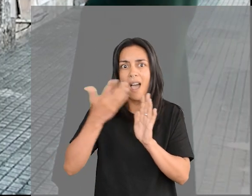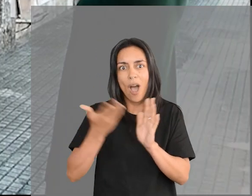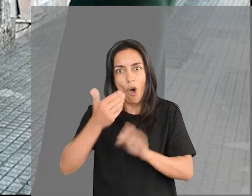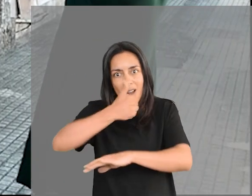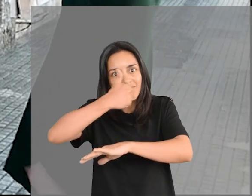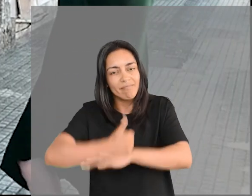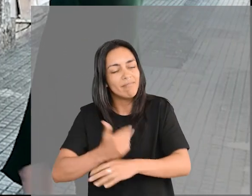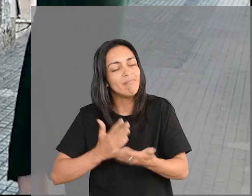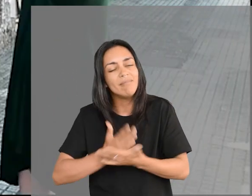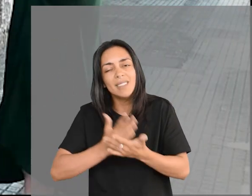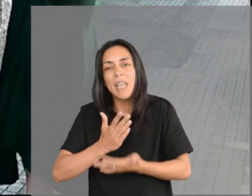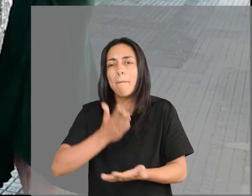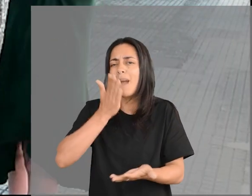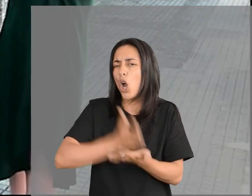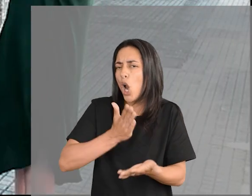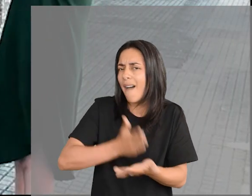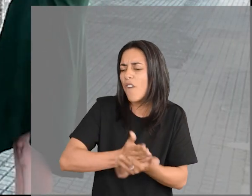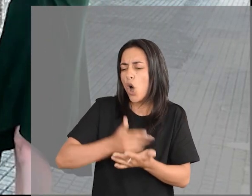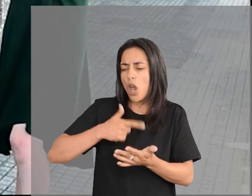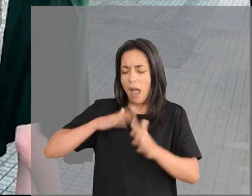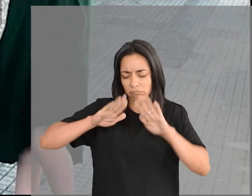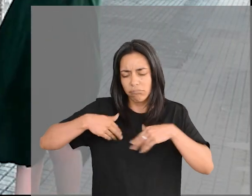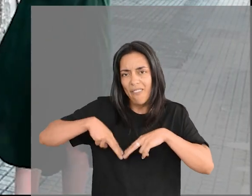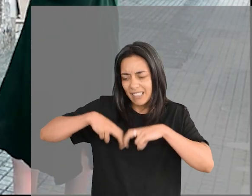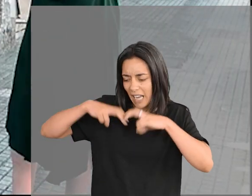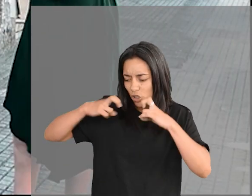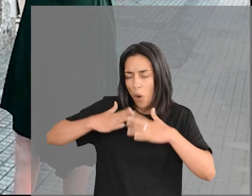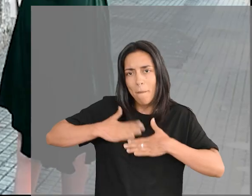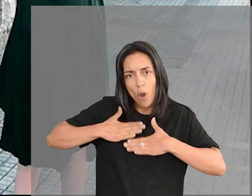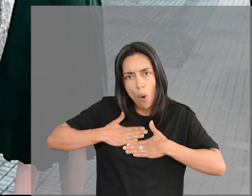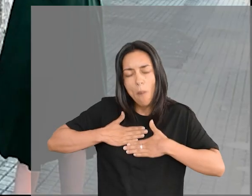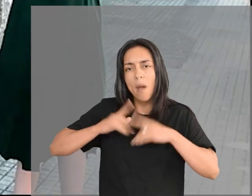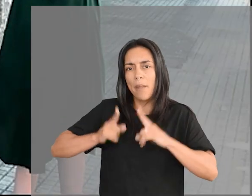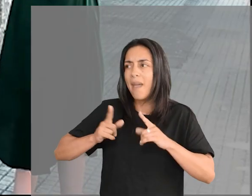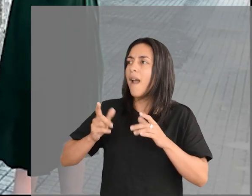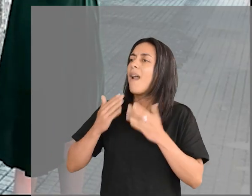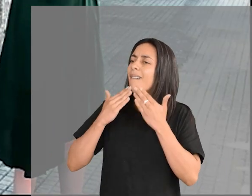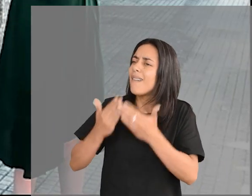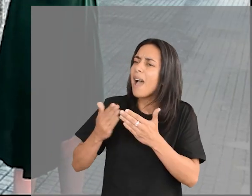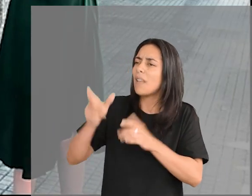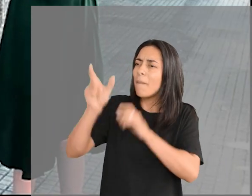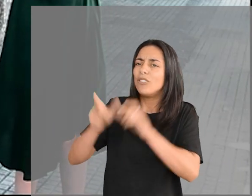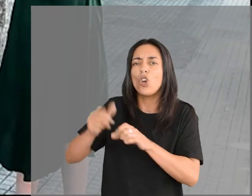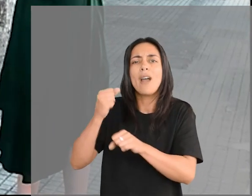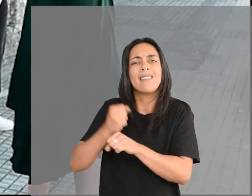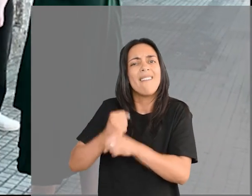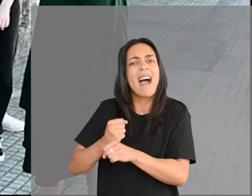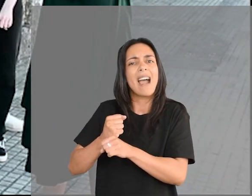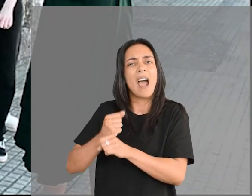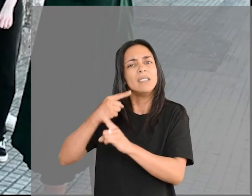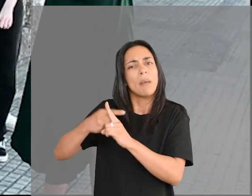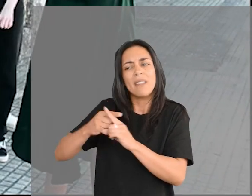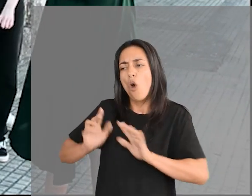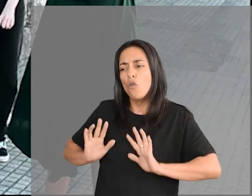siempre ha colaborado conmigo en mis investigaciones, así que muchas gracias a Víctor y a todo el personal del cementerio, tanto del Cementerio Central como del Este,